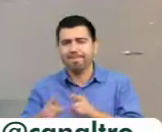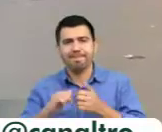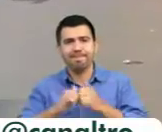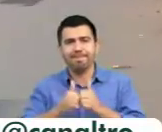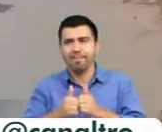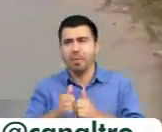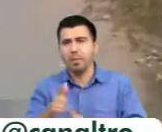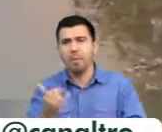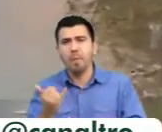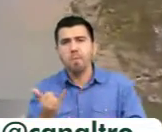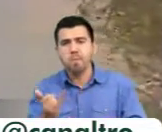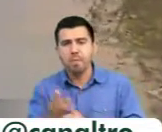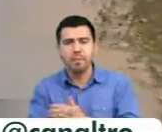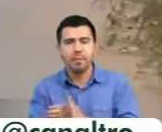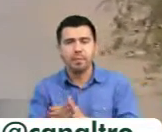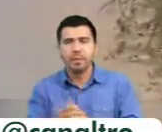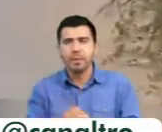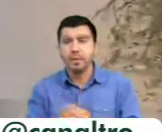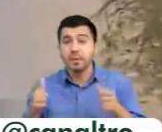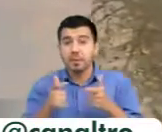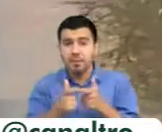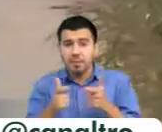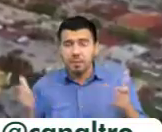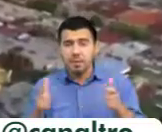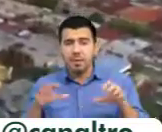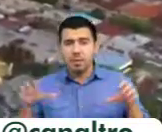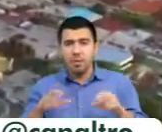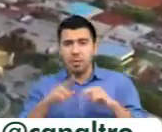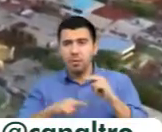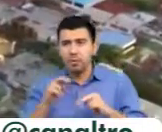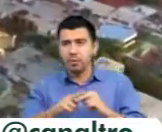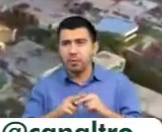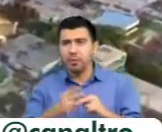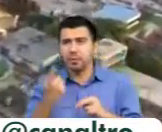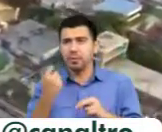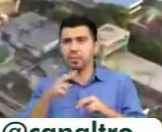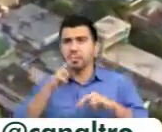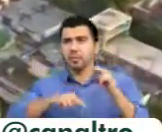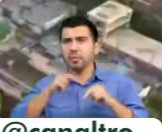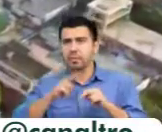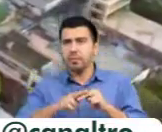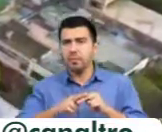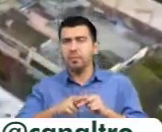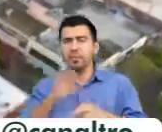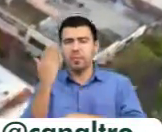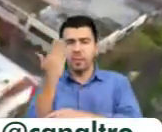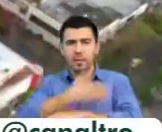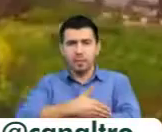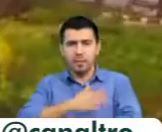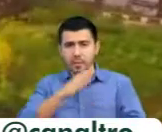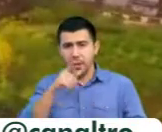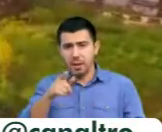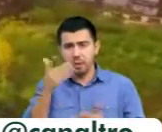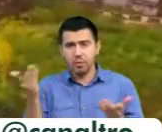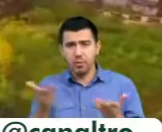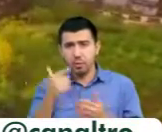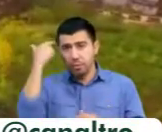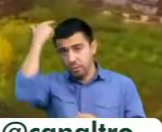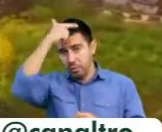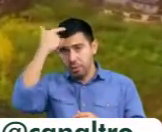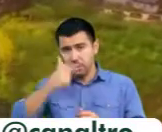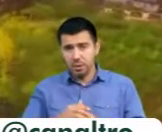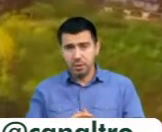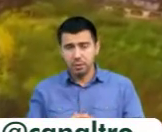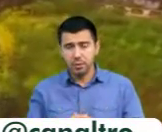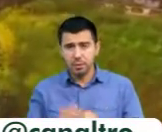dentro de las megaobras se analiza la posibilidad de la construcción de un nuevo peaje en los santos con el fin de mejorar la movilidad que está pensando